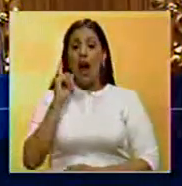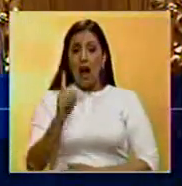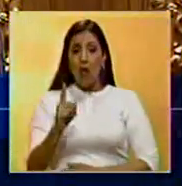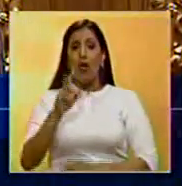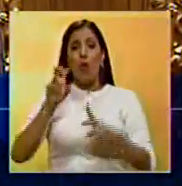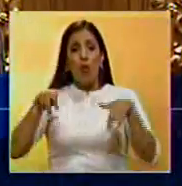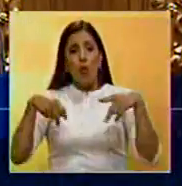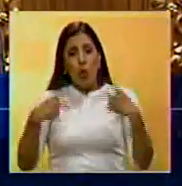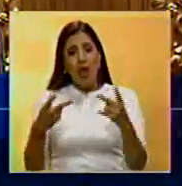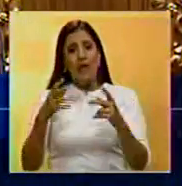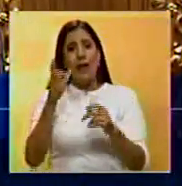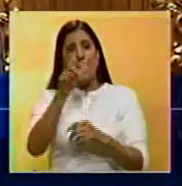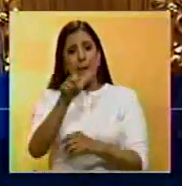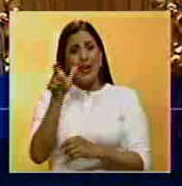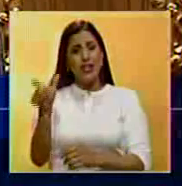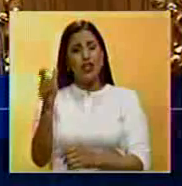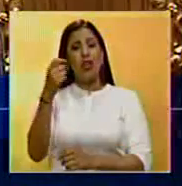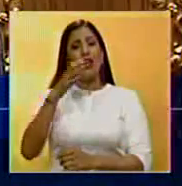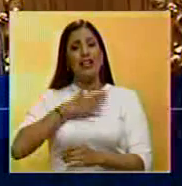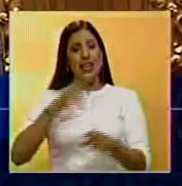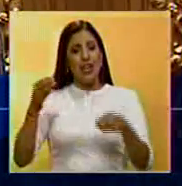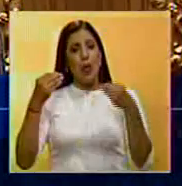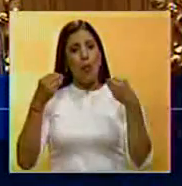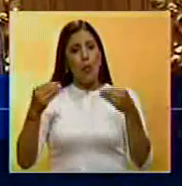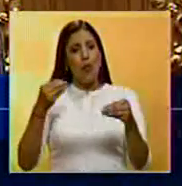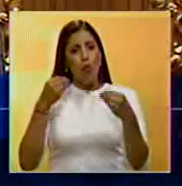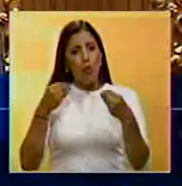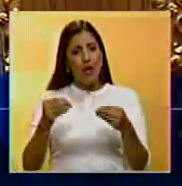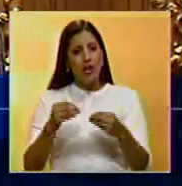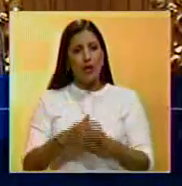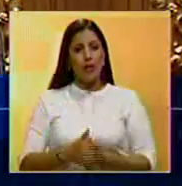esa innumerable cantidad de empleados públicos.